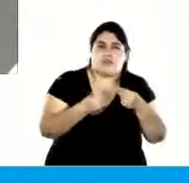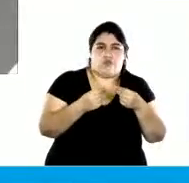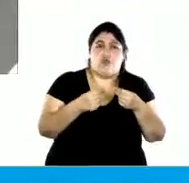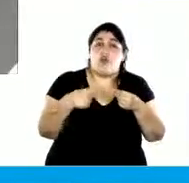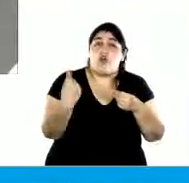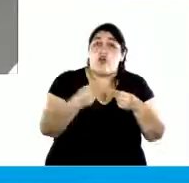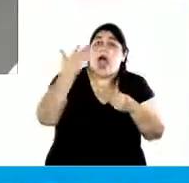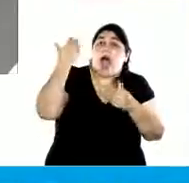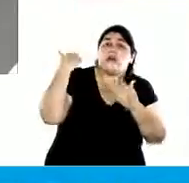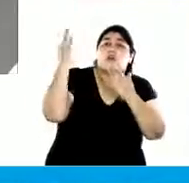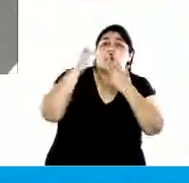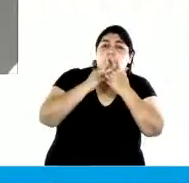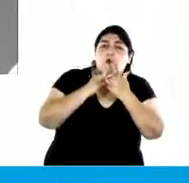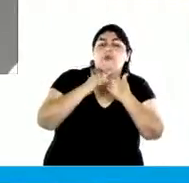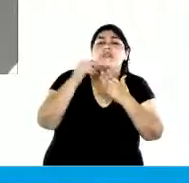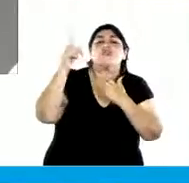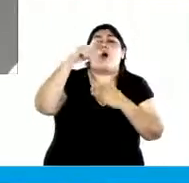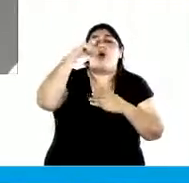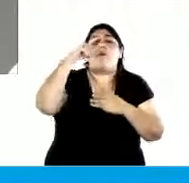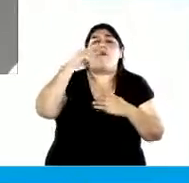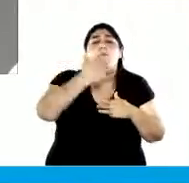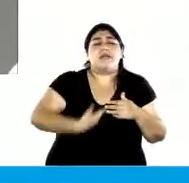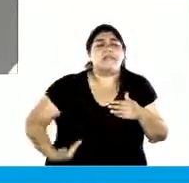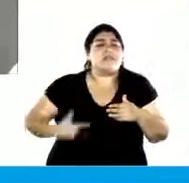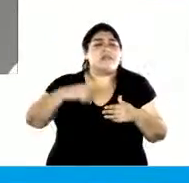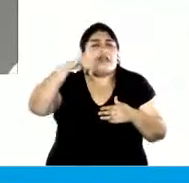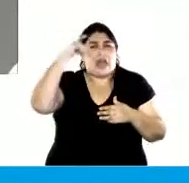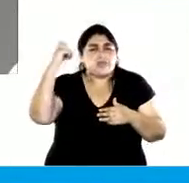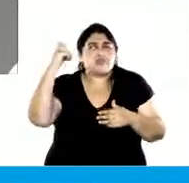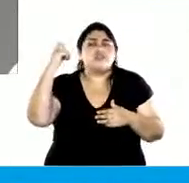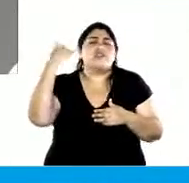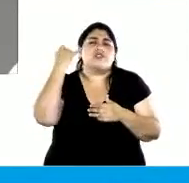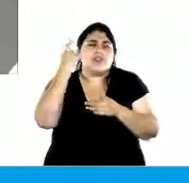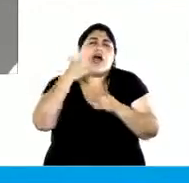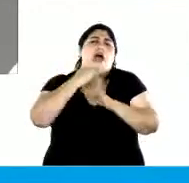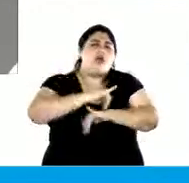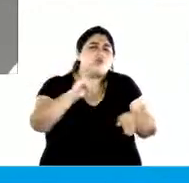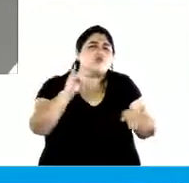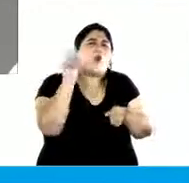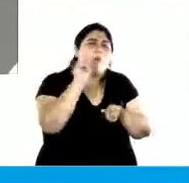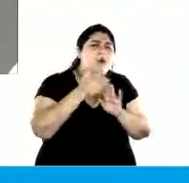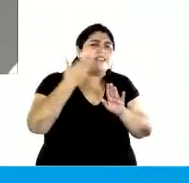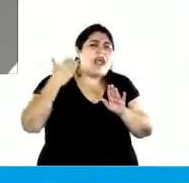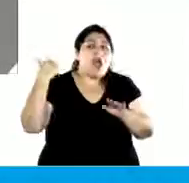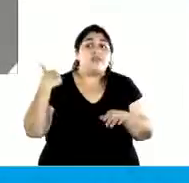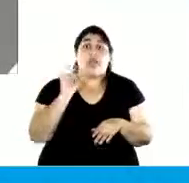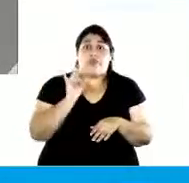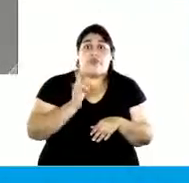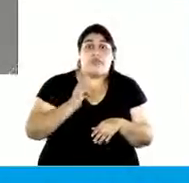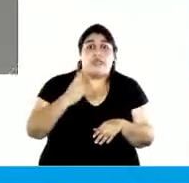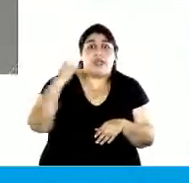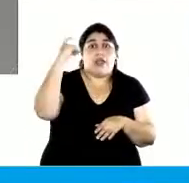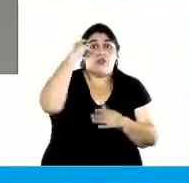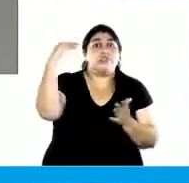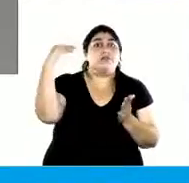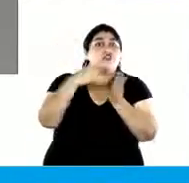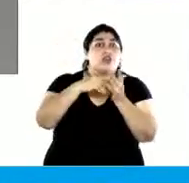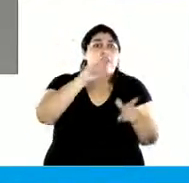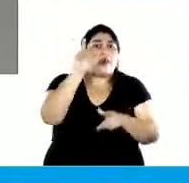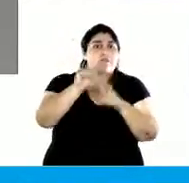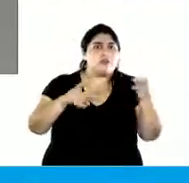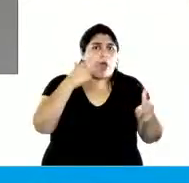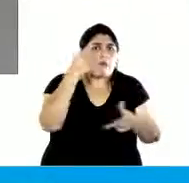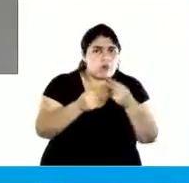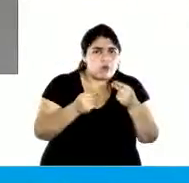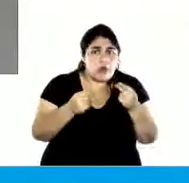prometieron, el presidente de la Nación nos prometió, o por lo menos anunció hace unos meses, que en diciembre íbamos a tener 10 millones de vacunados. Estamos muy lejos de